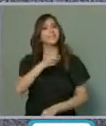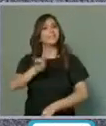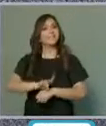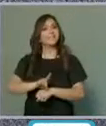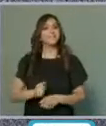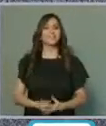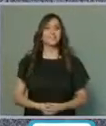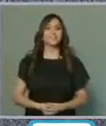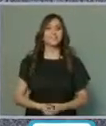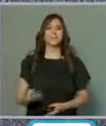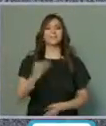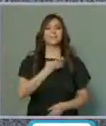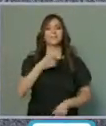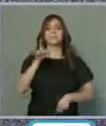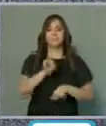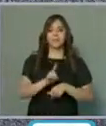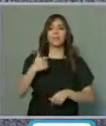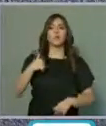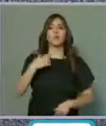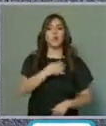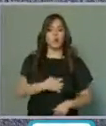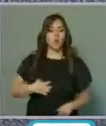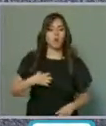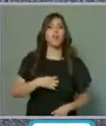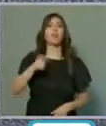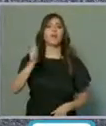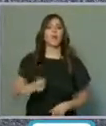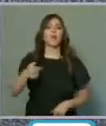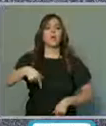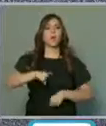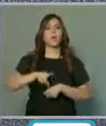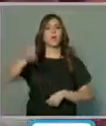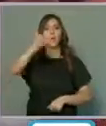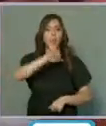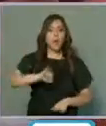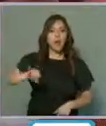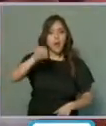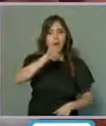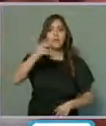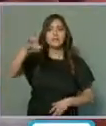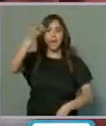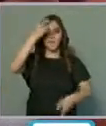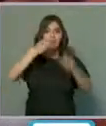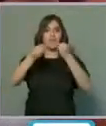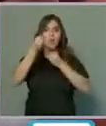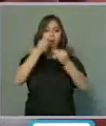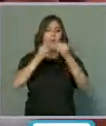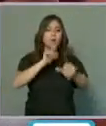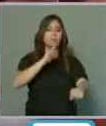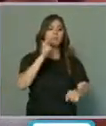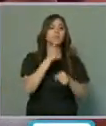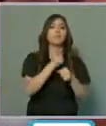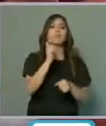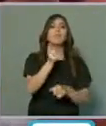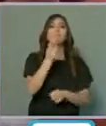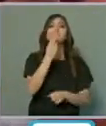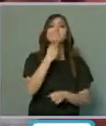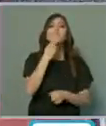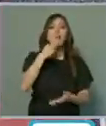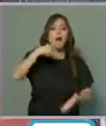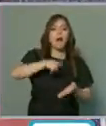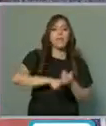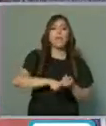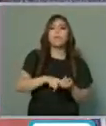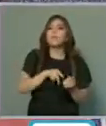estás? contenta de estar aquí. Eso. Jueves, actitud, aprender a comer, cómo identificamos azúcares ocultos. ¿Cuál es eso?